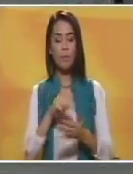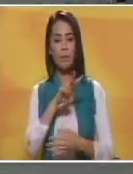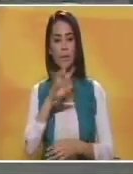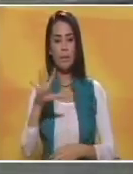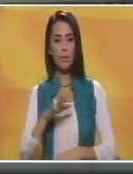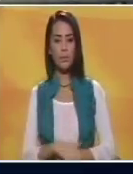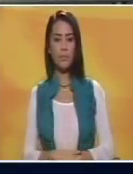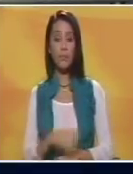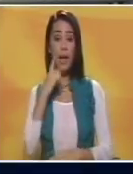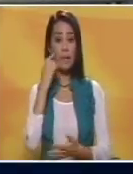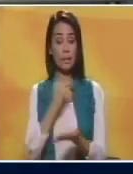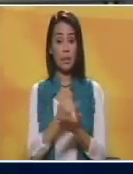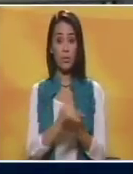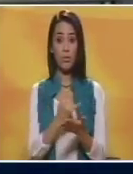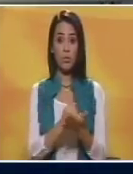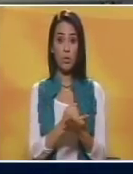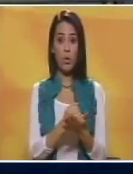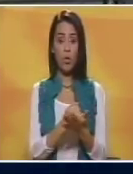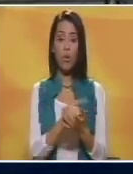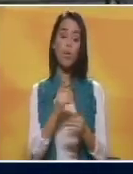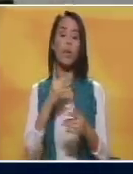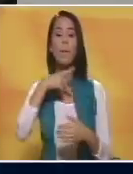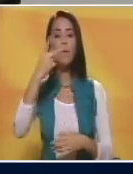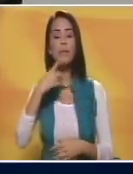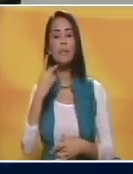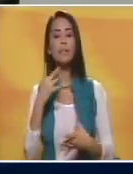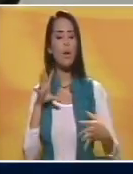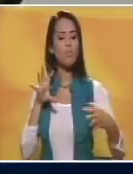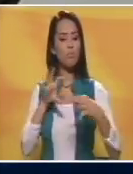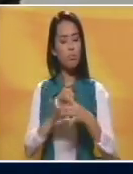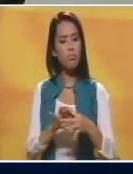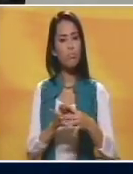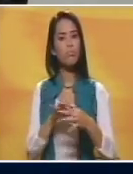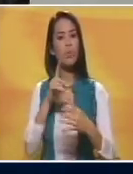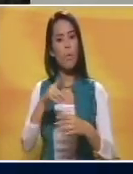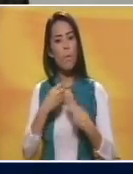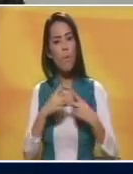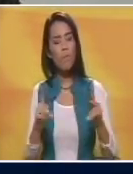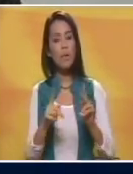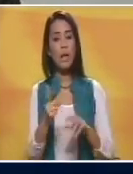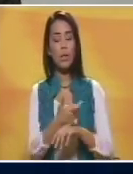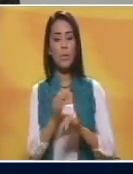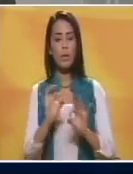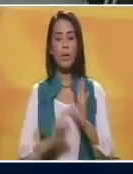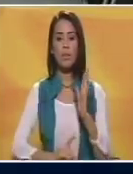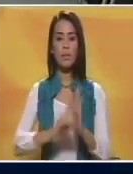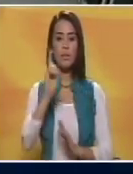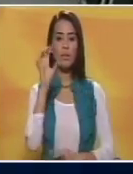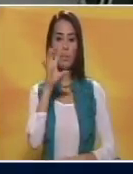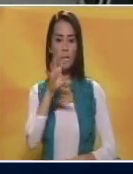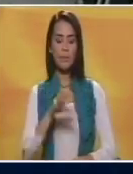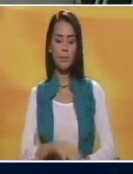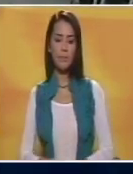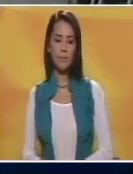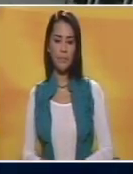el censo se ajusta perfectamente a las políticas públicas del Gobierno Nacional en la exigencia del desarrollo del país.